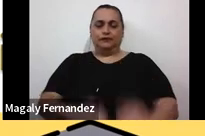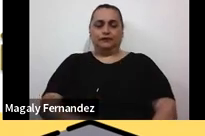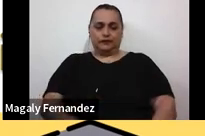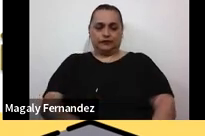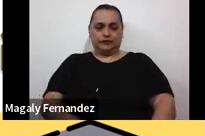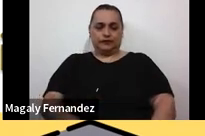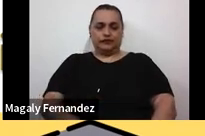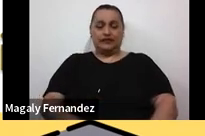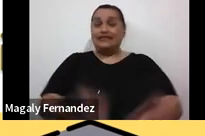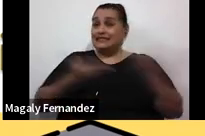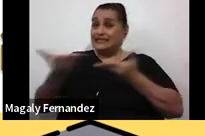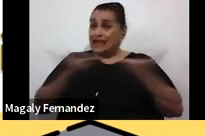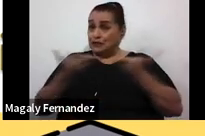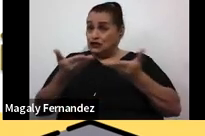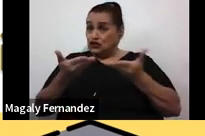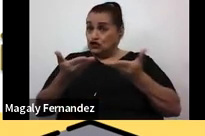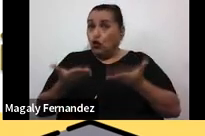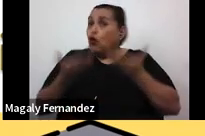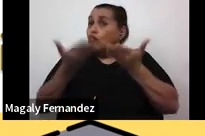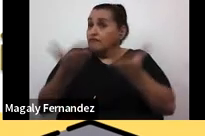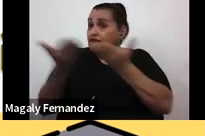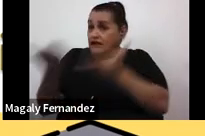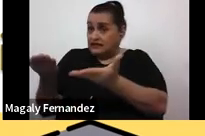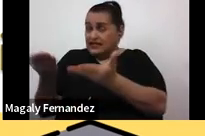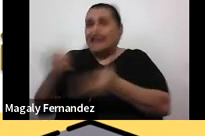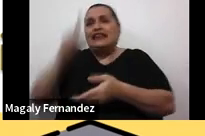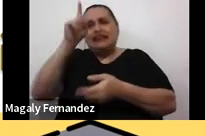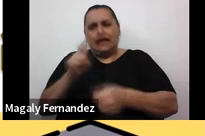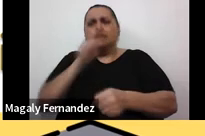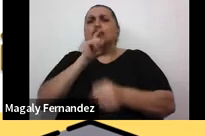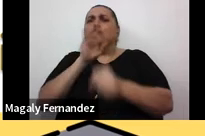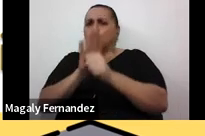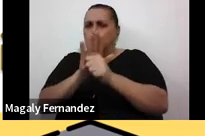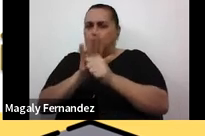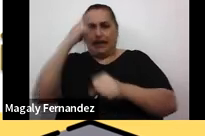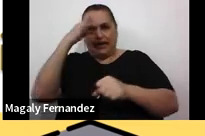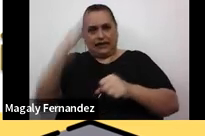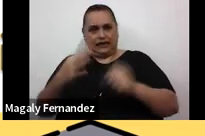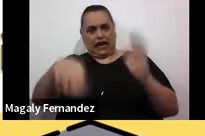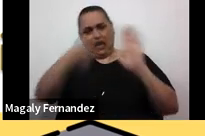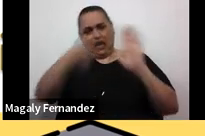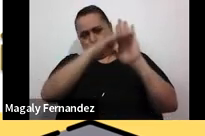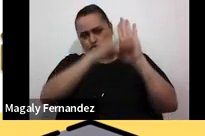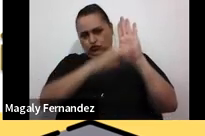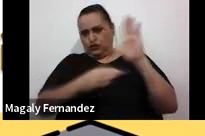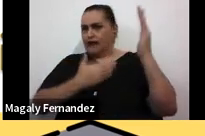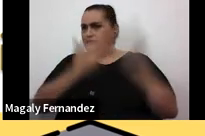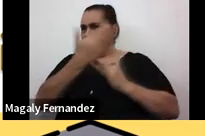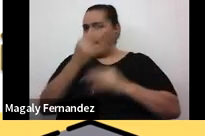los servicios por supuesto que ofrezcamos deben cumplir con estos criterios de accesibilidad universal